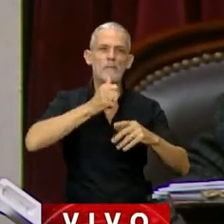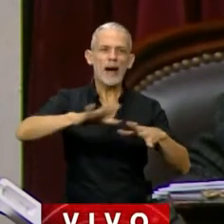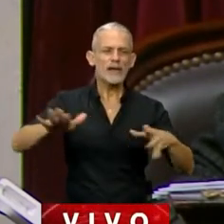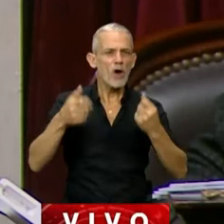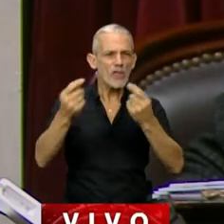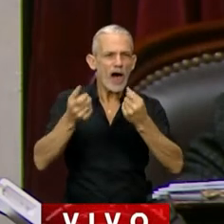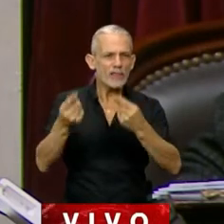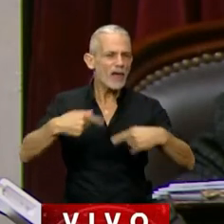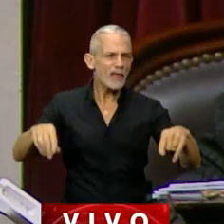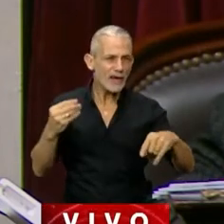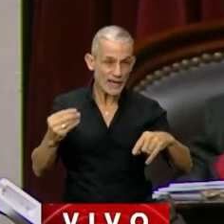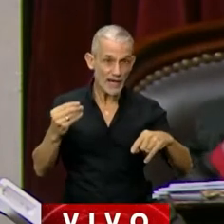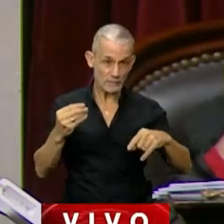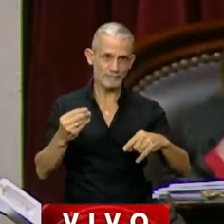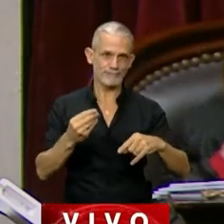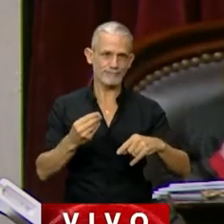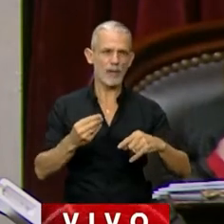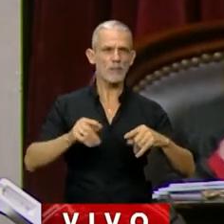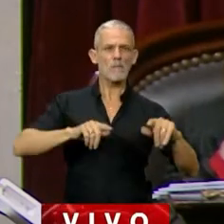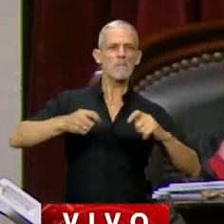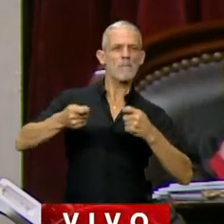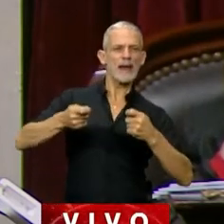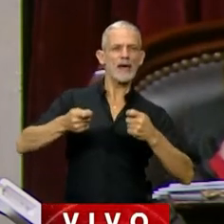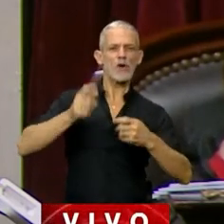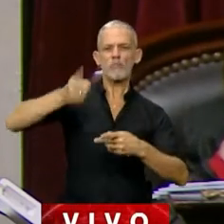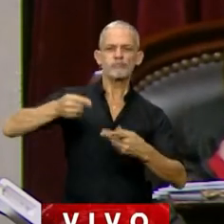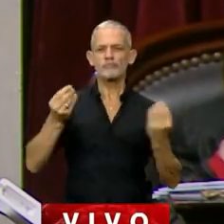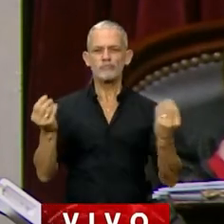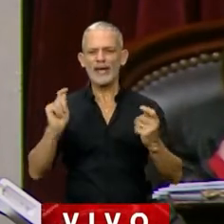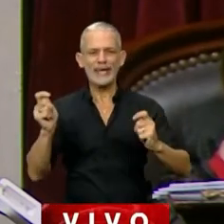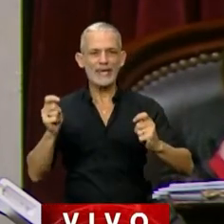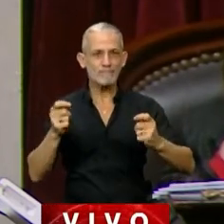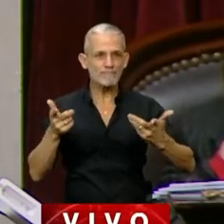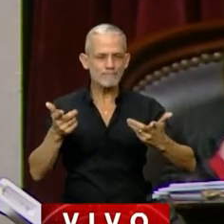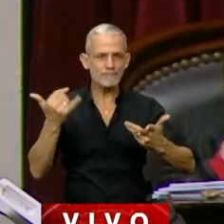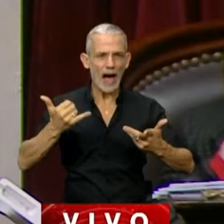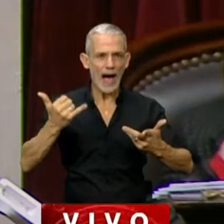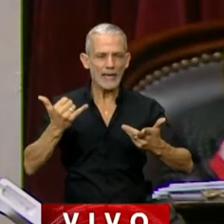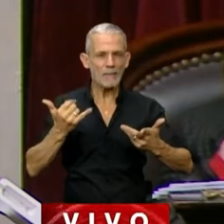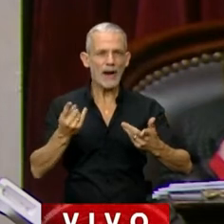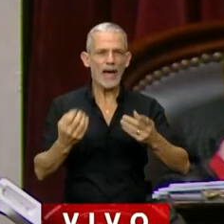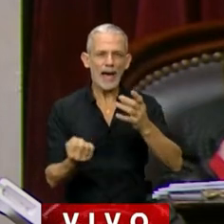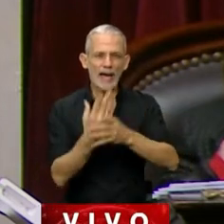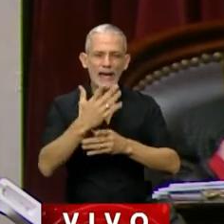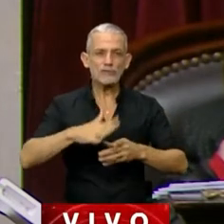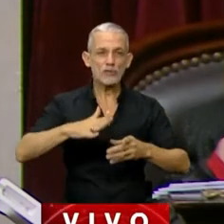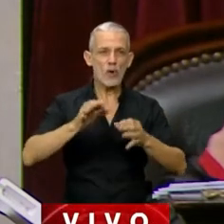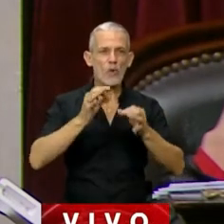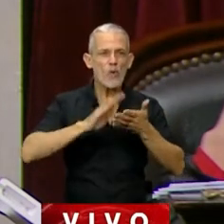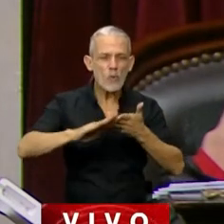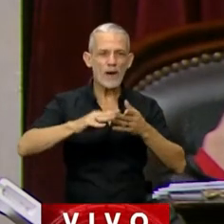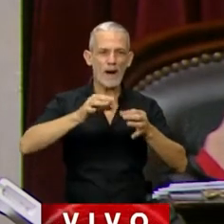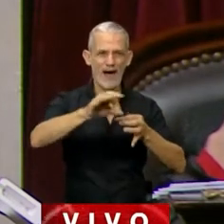del fortalecimiento de la gobernanza y el enorme desafío que significa la creación de una nueva